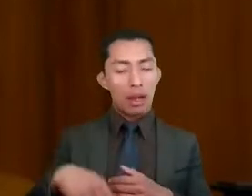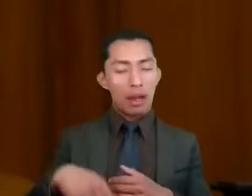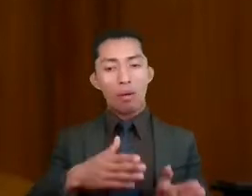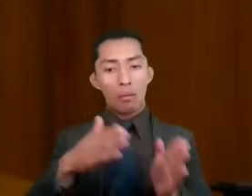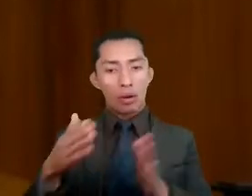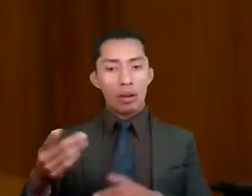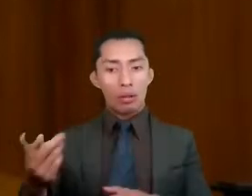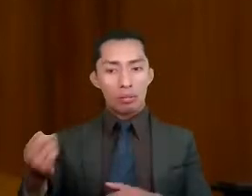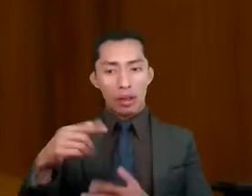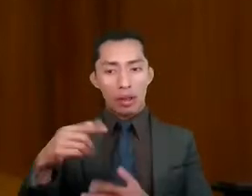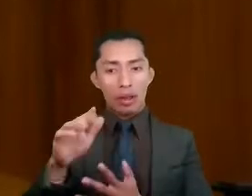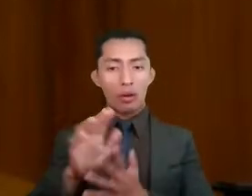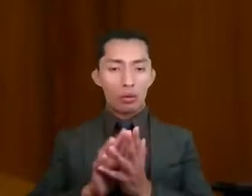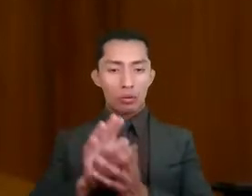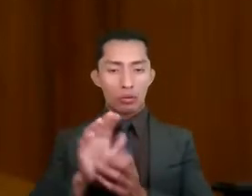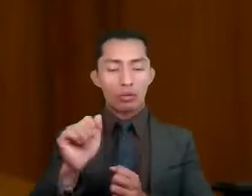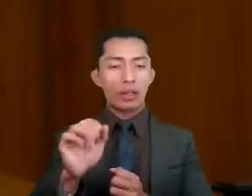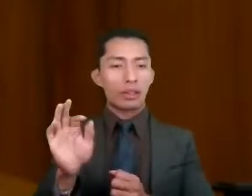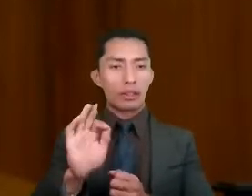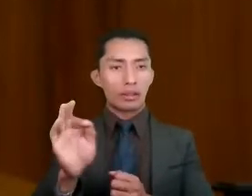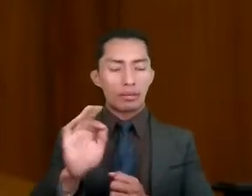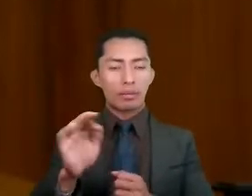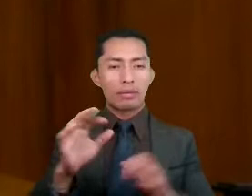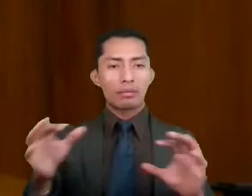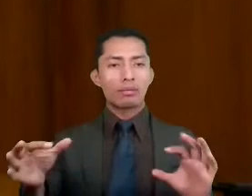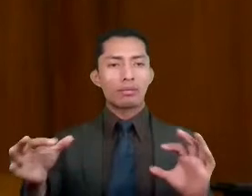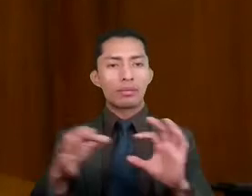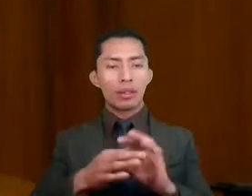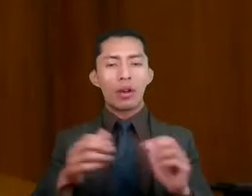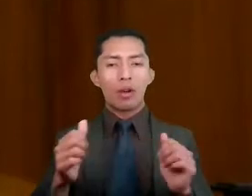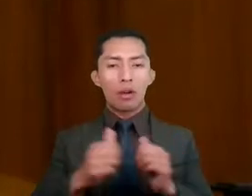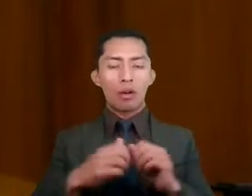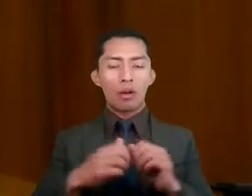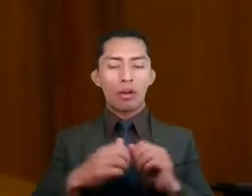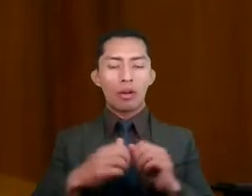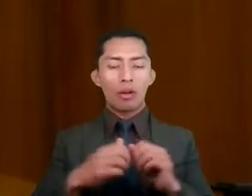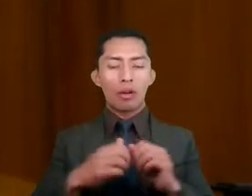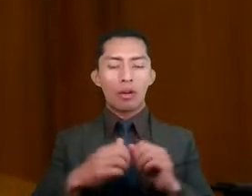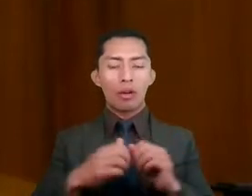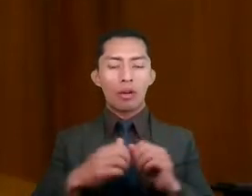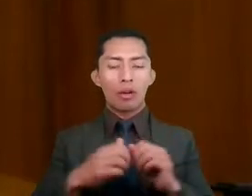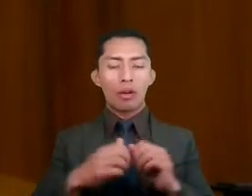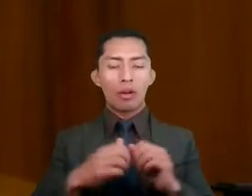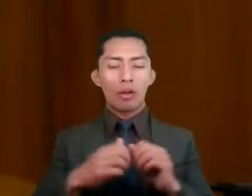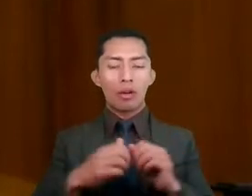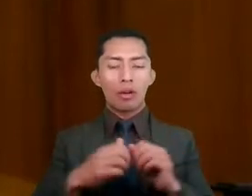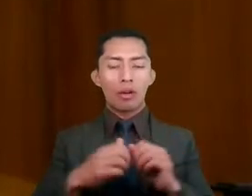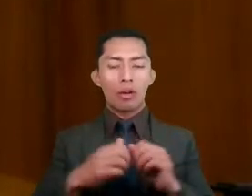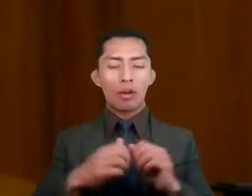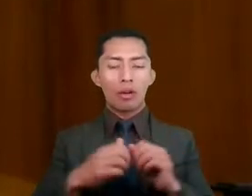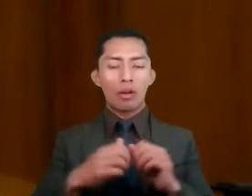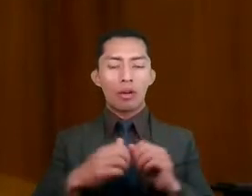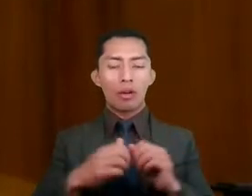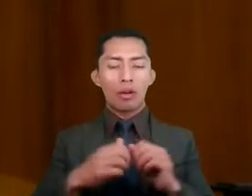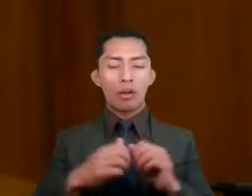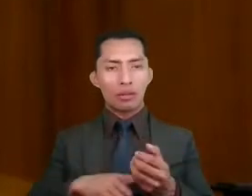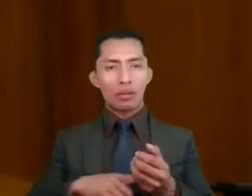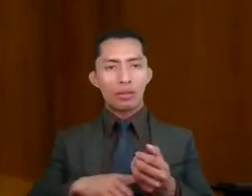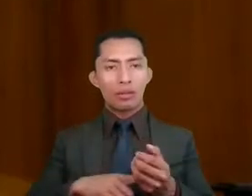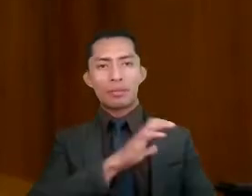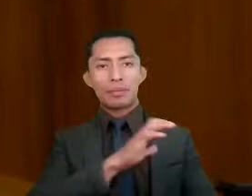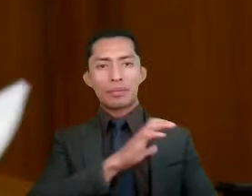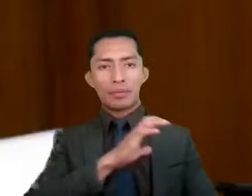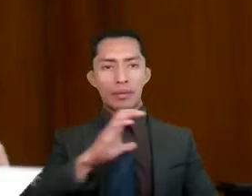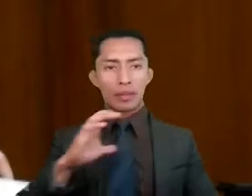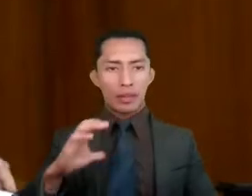constitucional. Coadyuvar con las instancias electorales y los partidos políticos a los candidatos independientes en las acciones